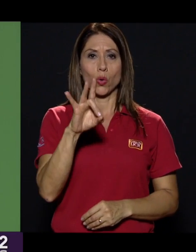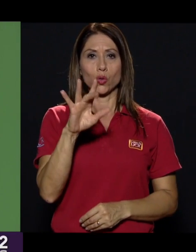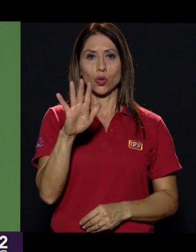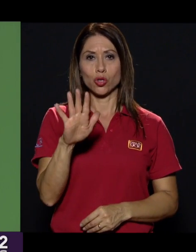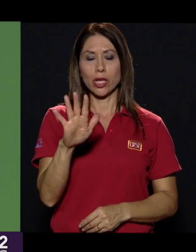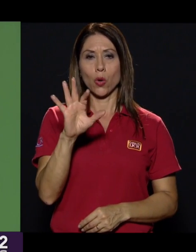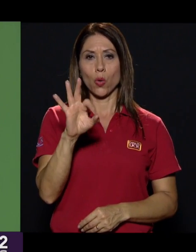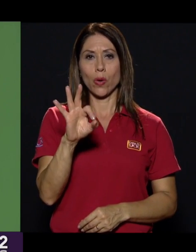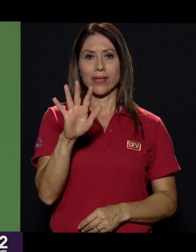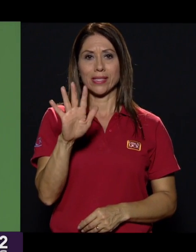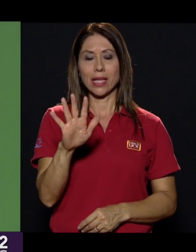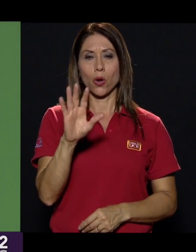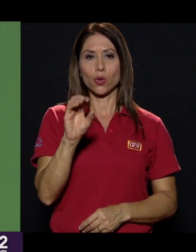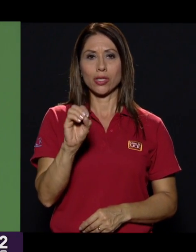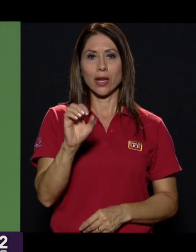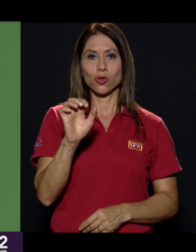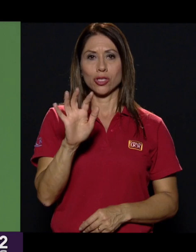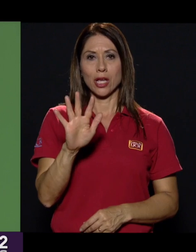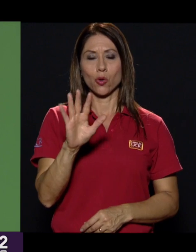es